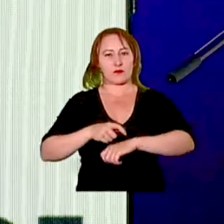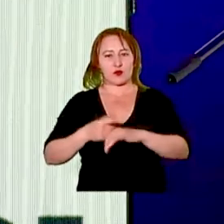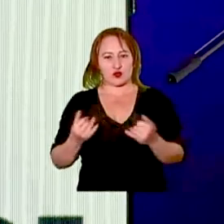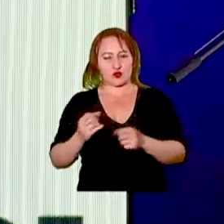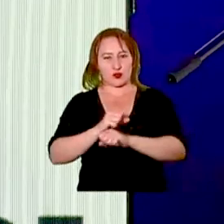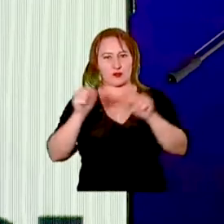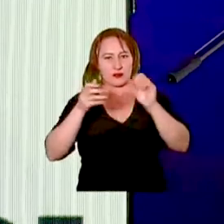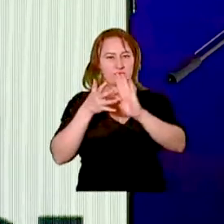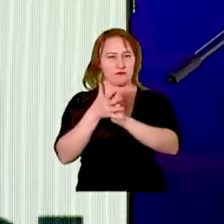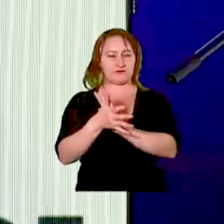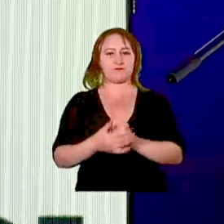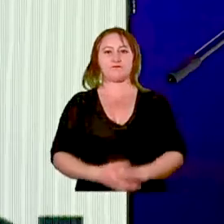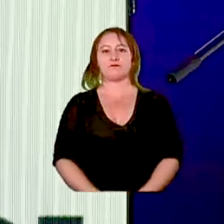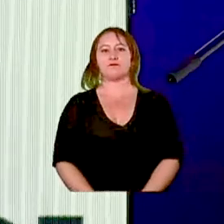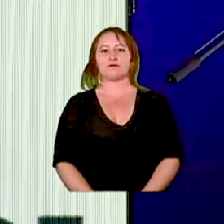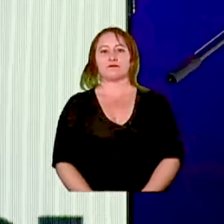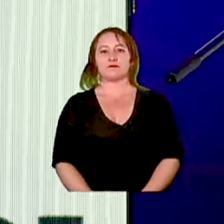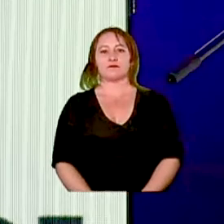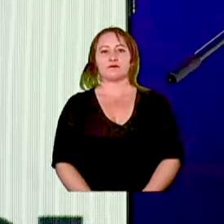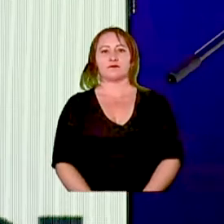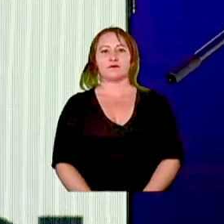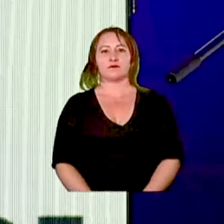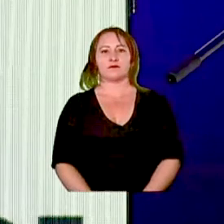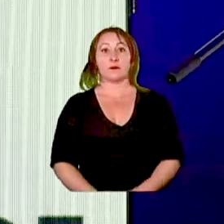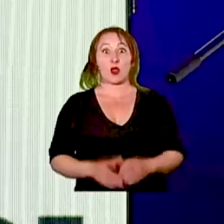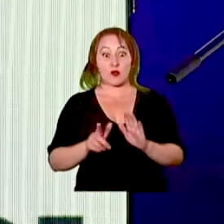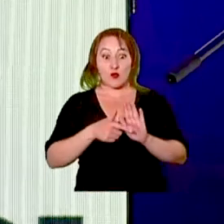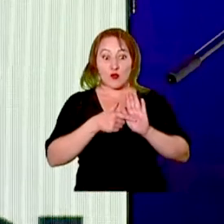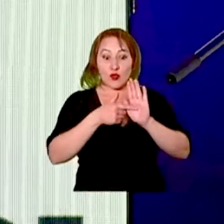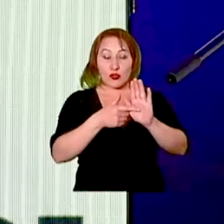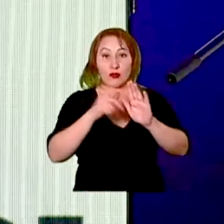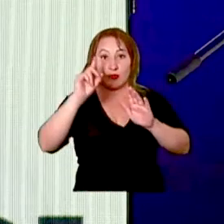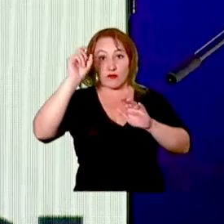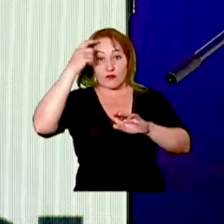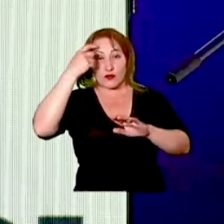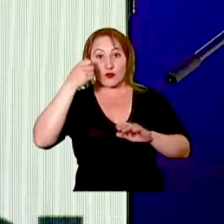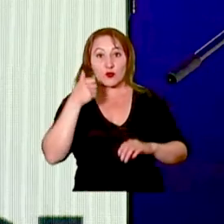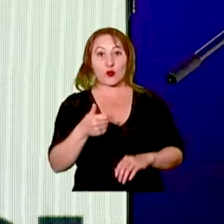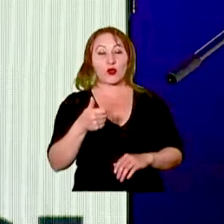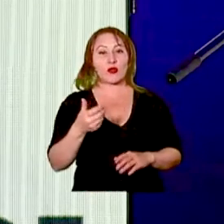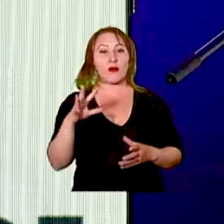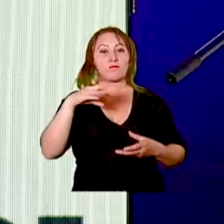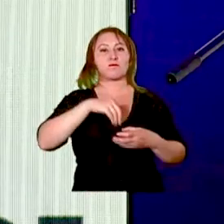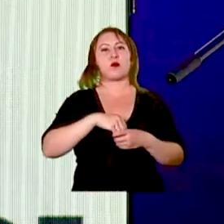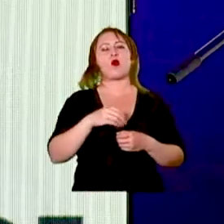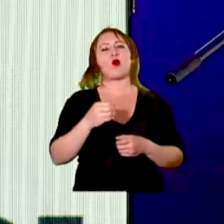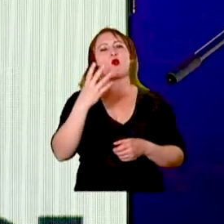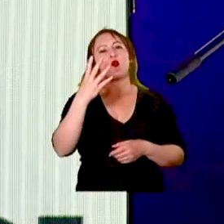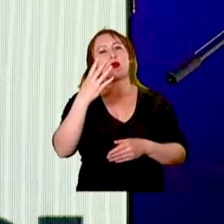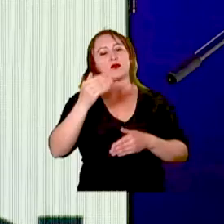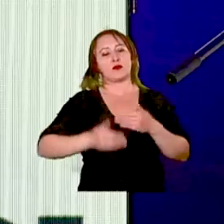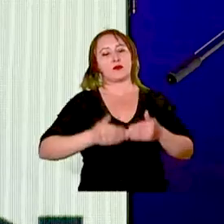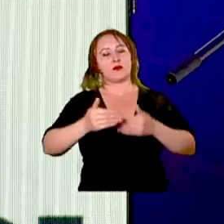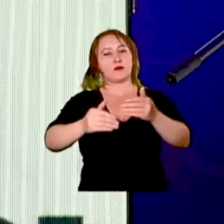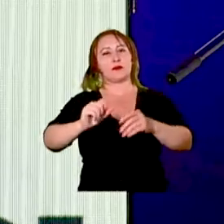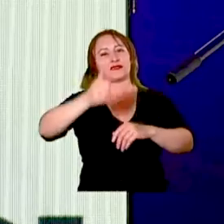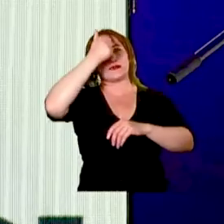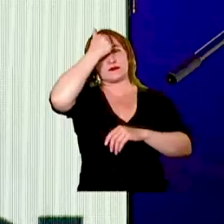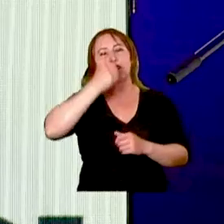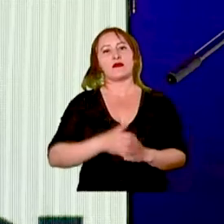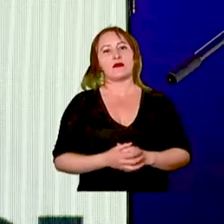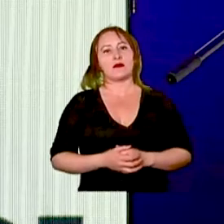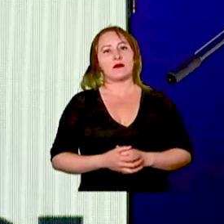de esta mañana. Ese modelo de buena gobernanza está integrado por 4 etapas principales que